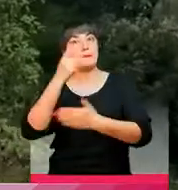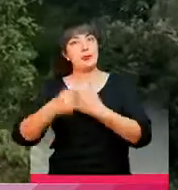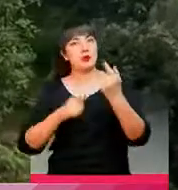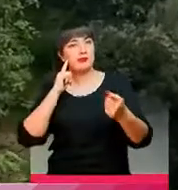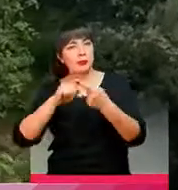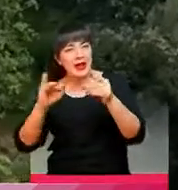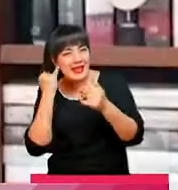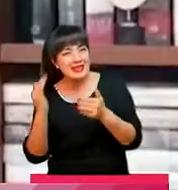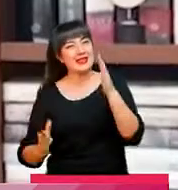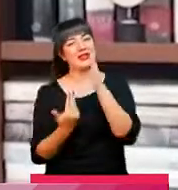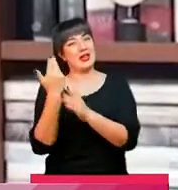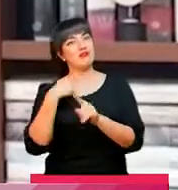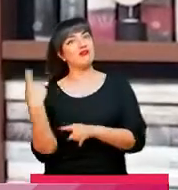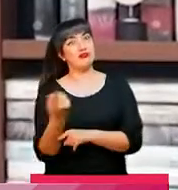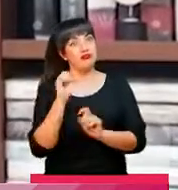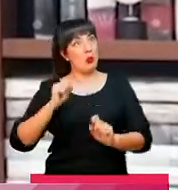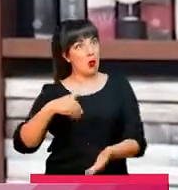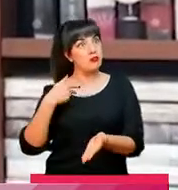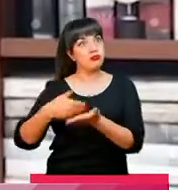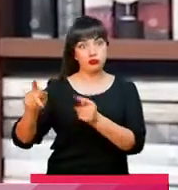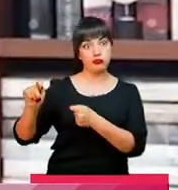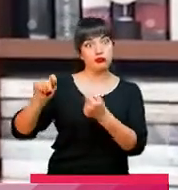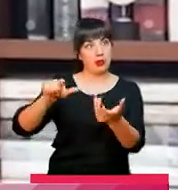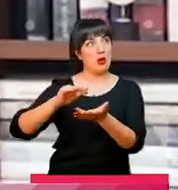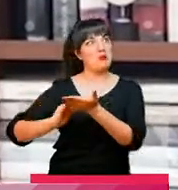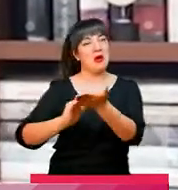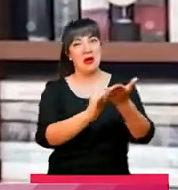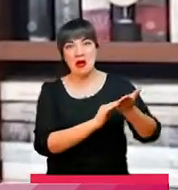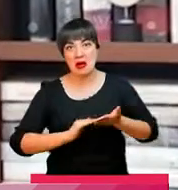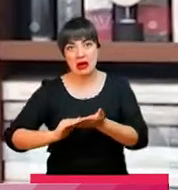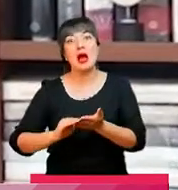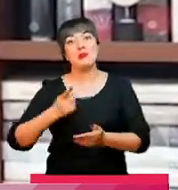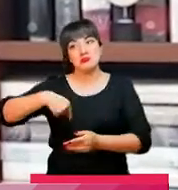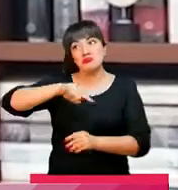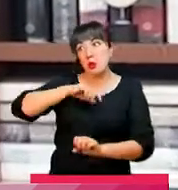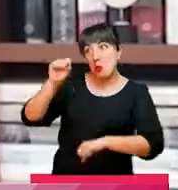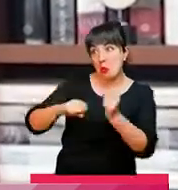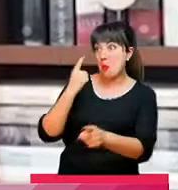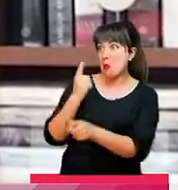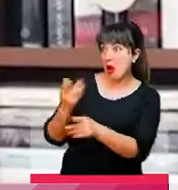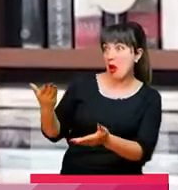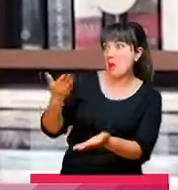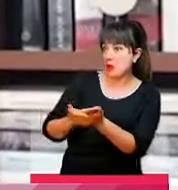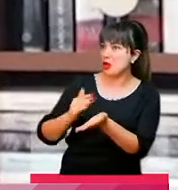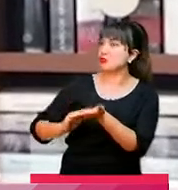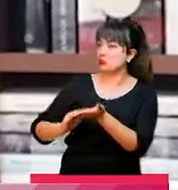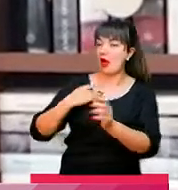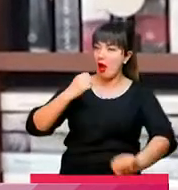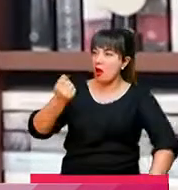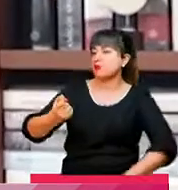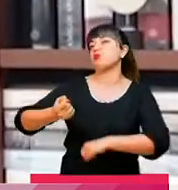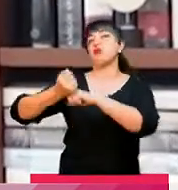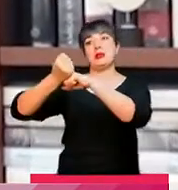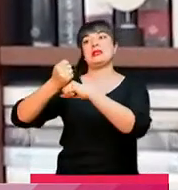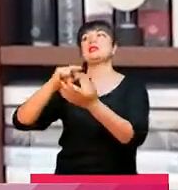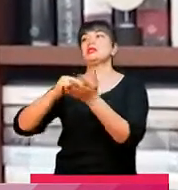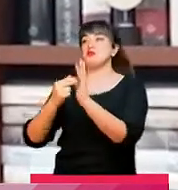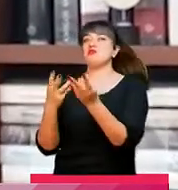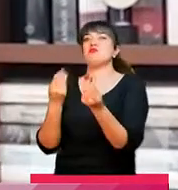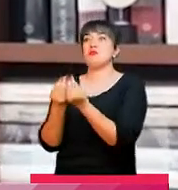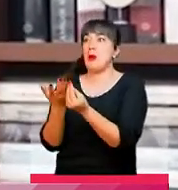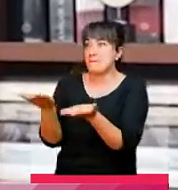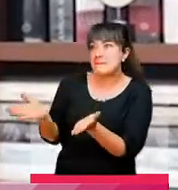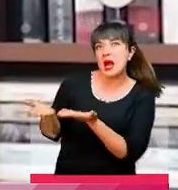innovadores y viables. Y posteriormente serán apoyados en sus soluciones en un escalamiento de las mismas para